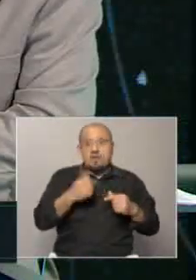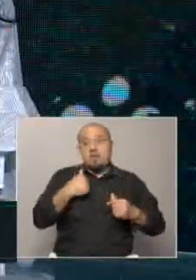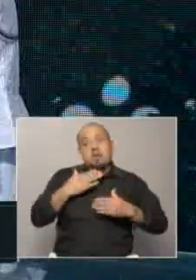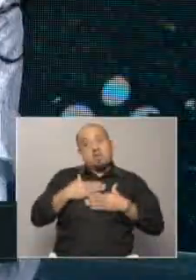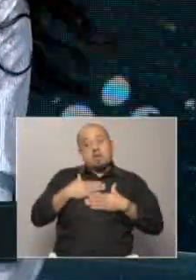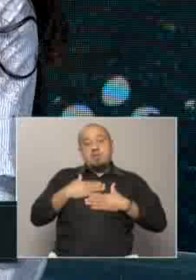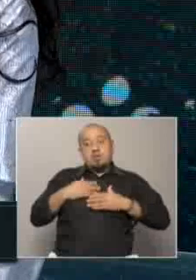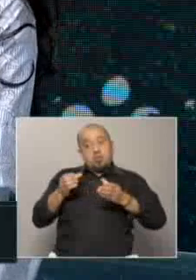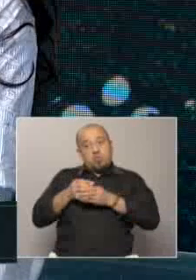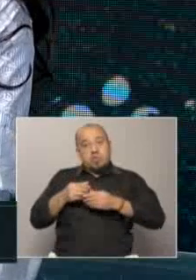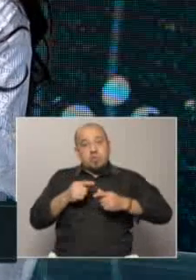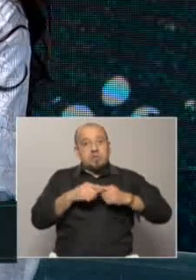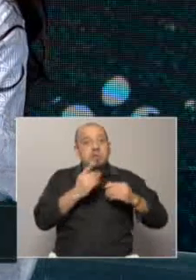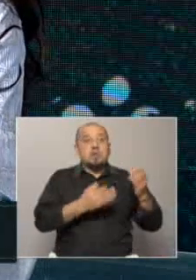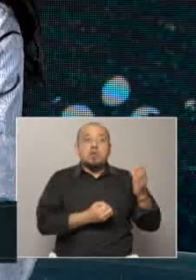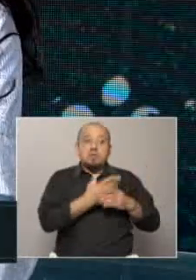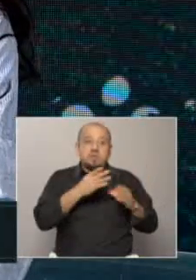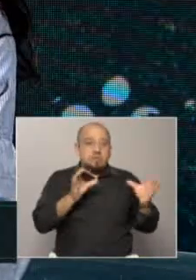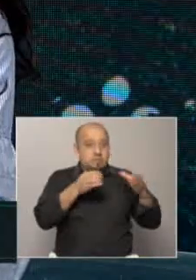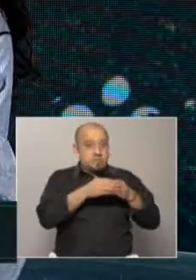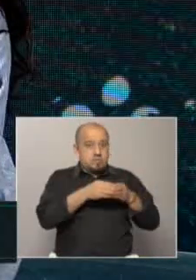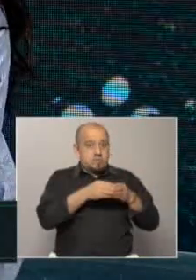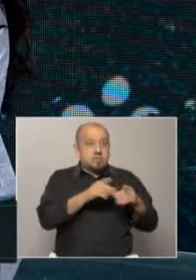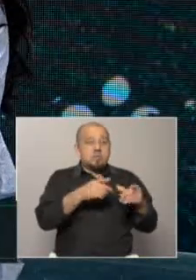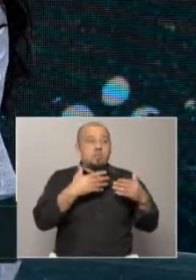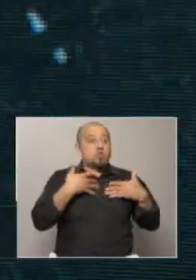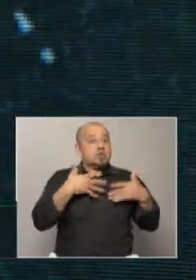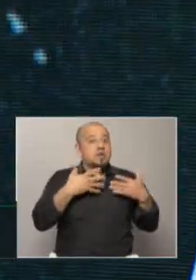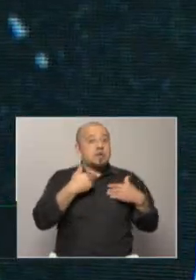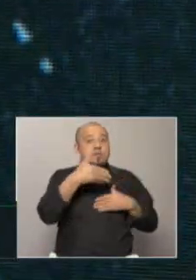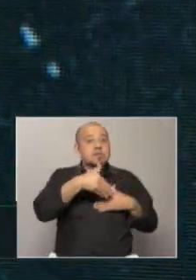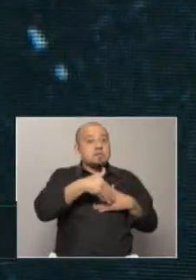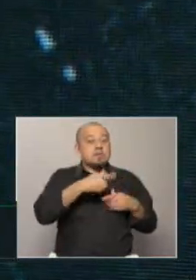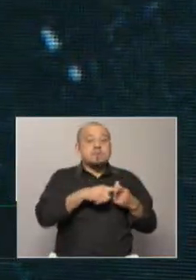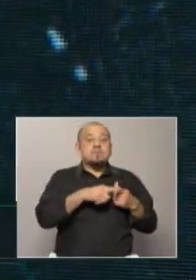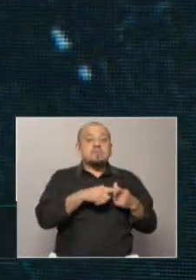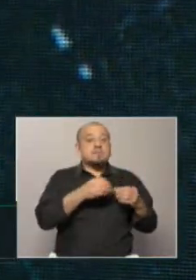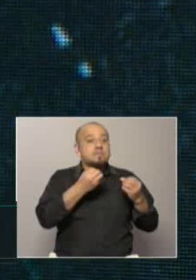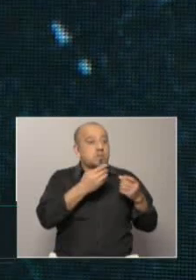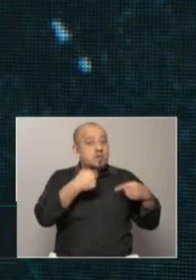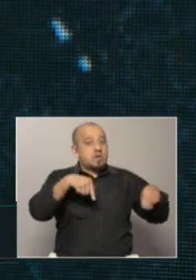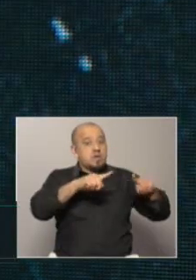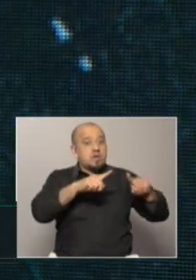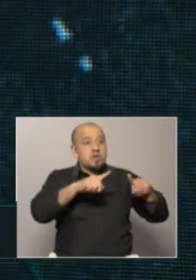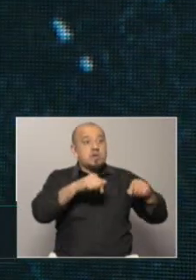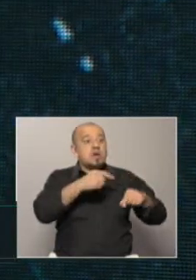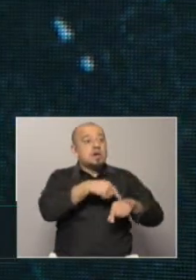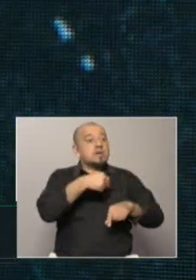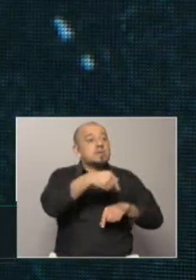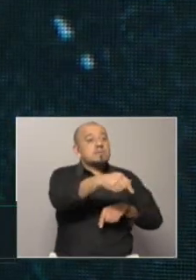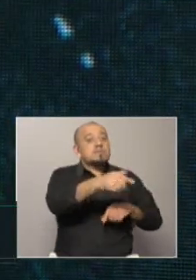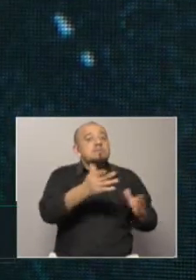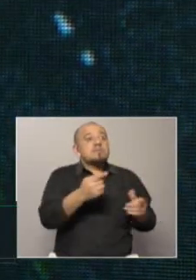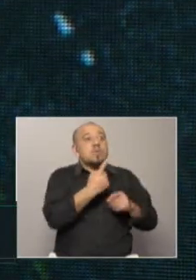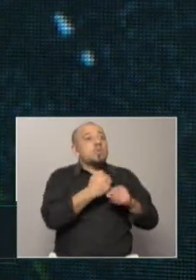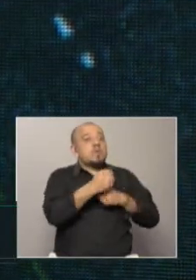banda. No solo las bandas más emergentes, las bandas más consagradas incluso estaban muy contentos de participar, porque de hecho son muy pocos los toques que van a poder tener de acá a